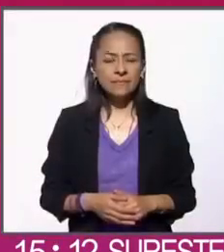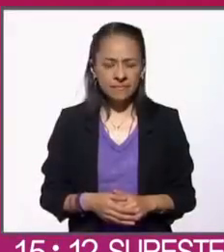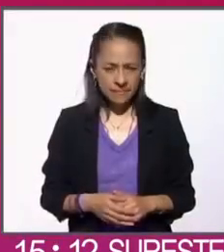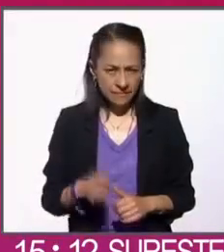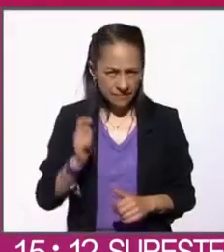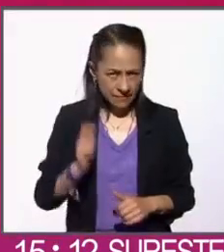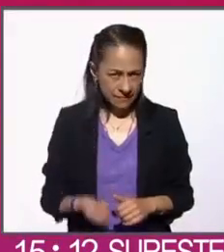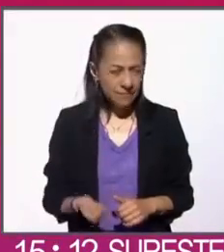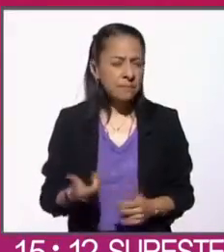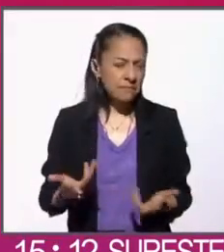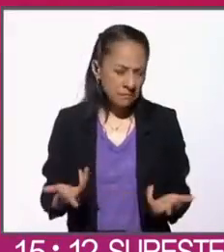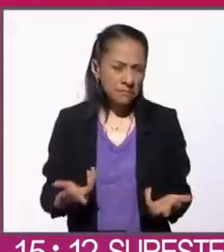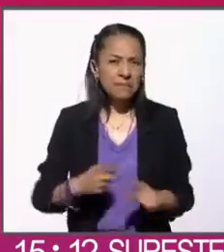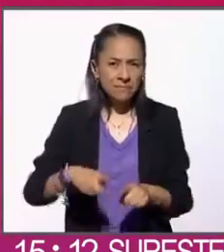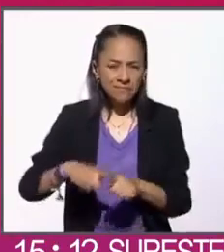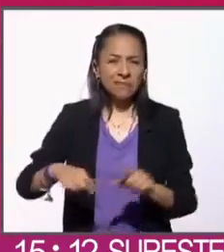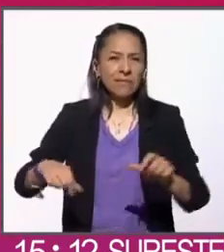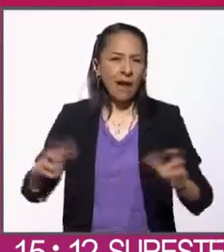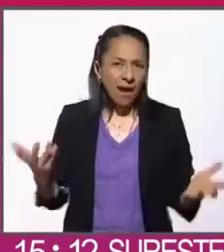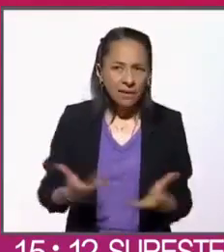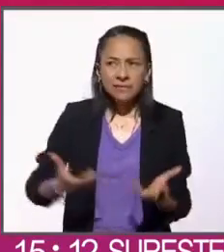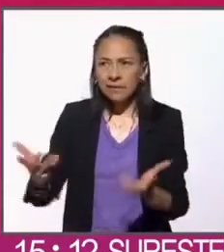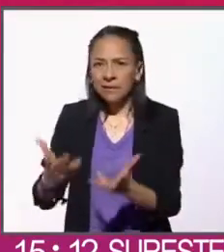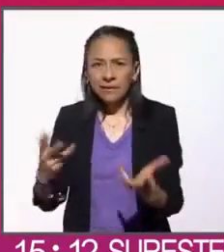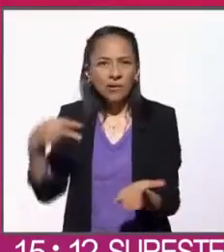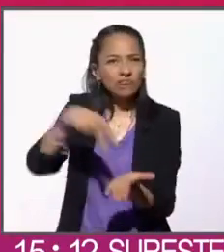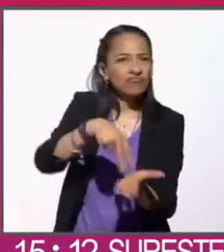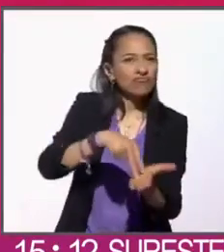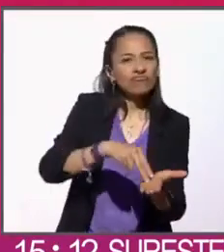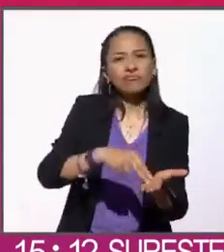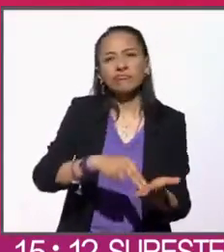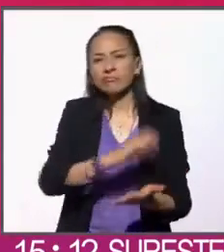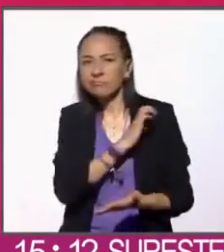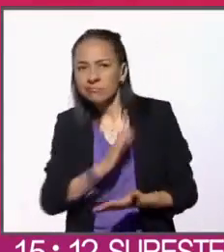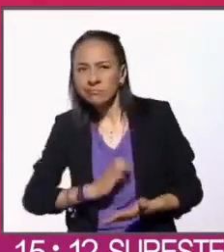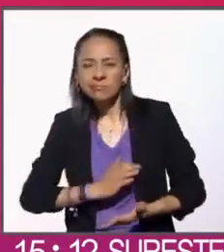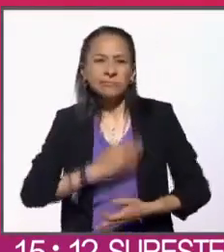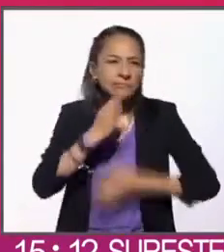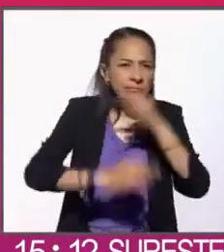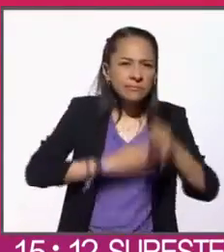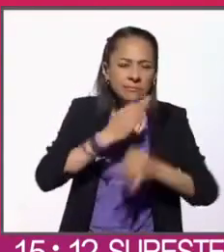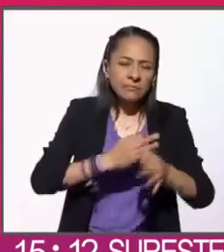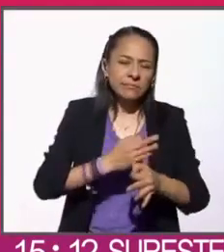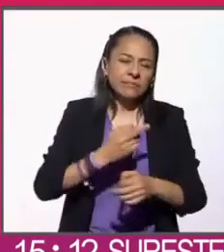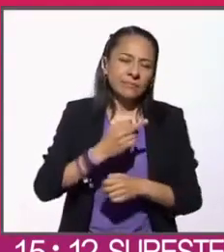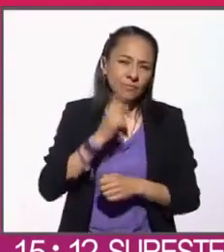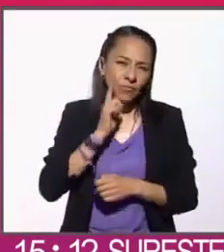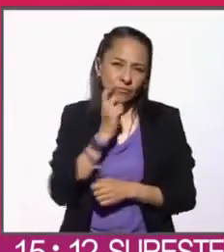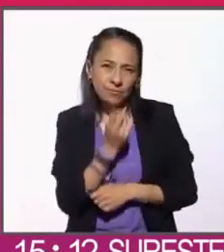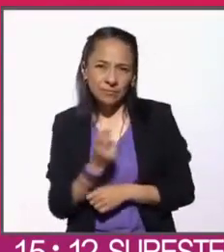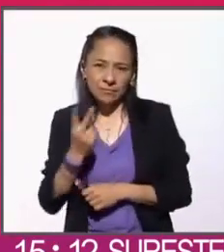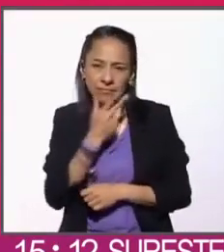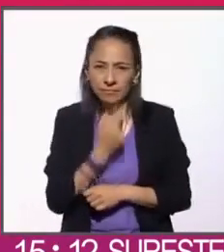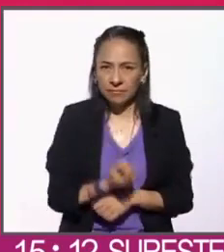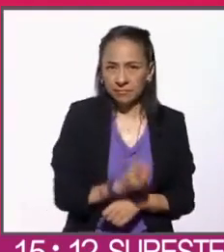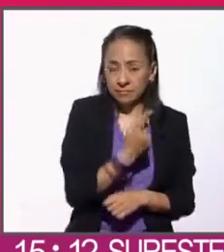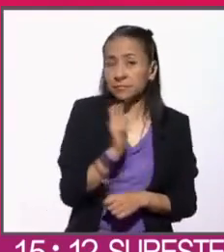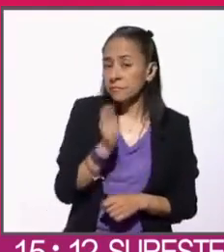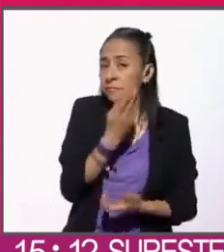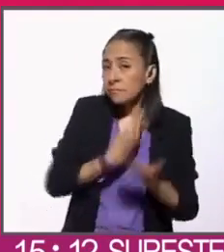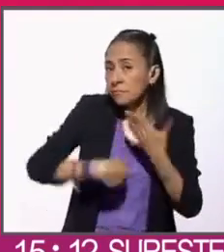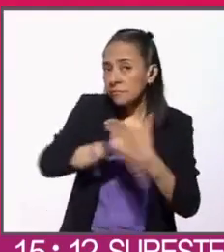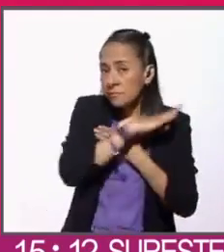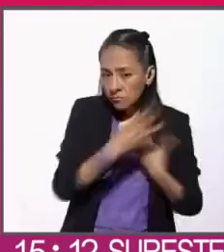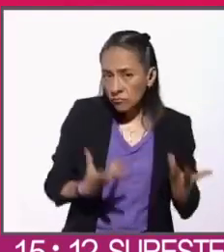En seguimiento a las actividades proselitistas de las y el candidato presidencial de la República, les compartimos que Claudia Sheinbaum, de la